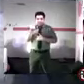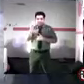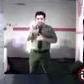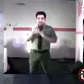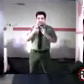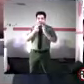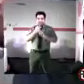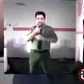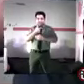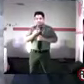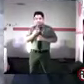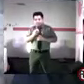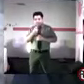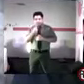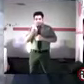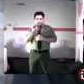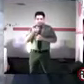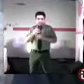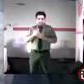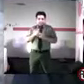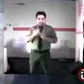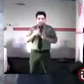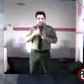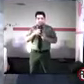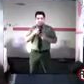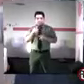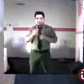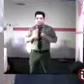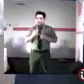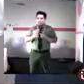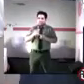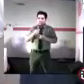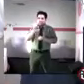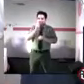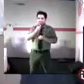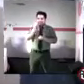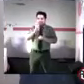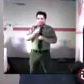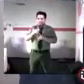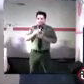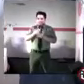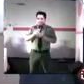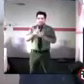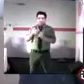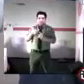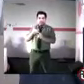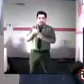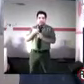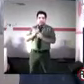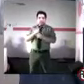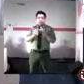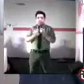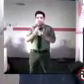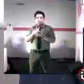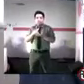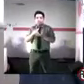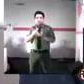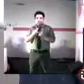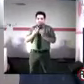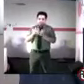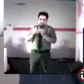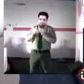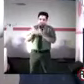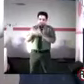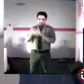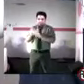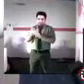del Golfo, Cártel de Matamoros primero, y la violencia siempre estaba de alguna manera focalizada en ciertas partes. Ahora, después